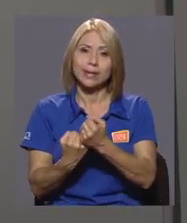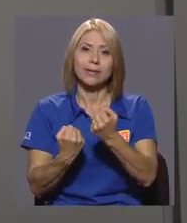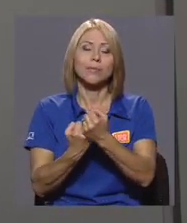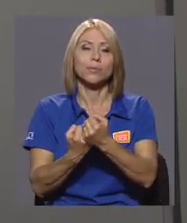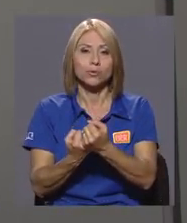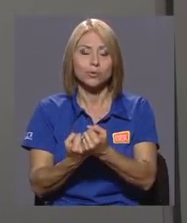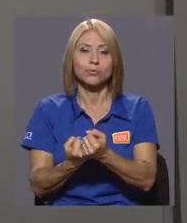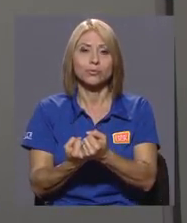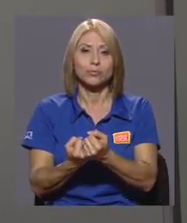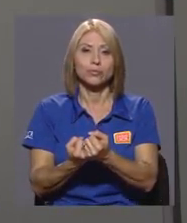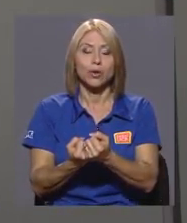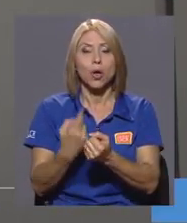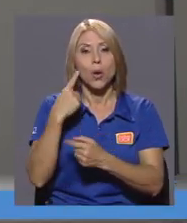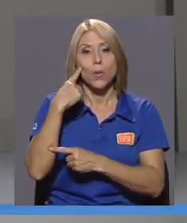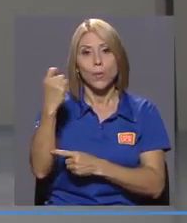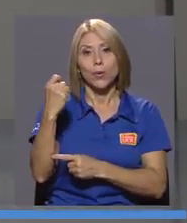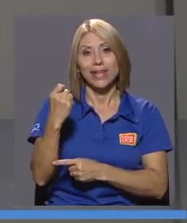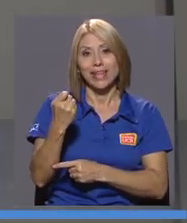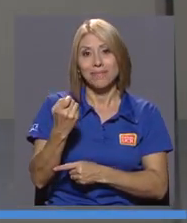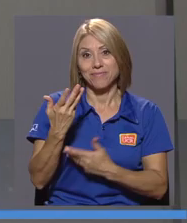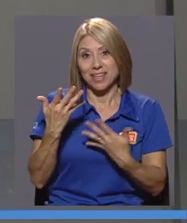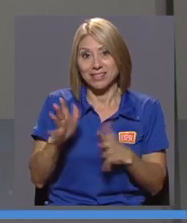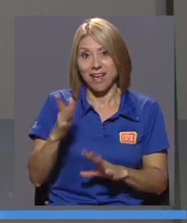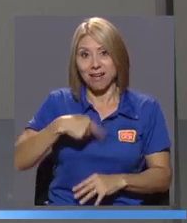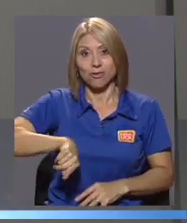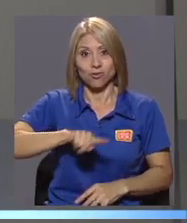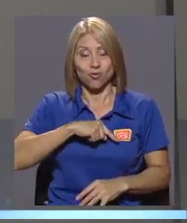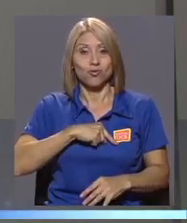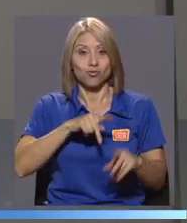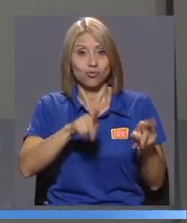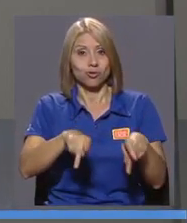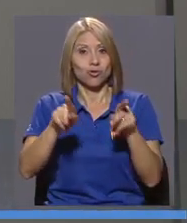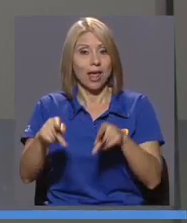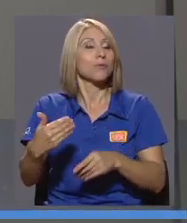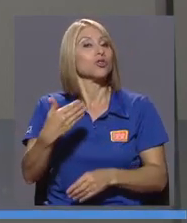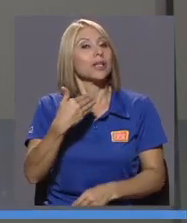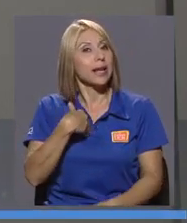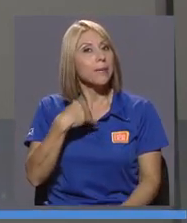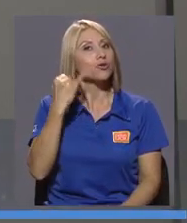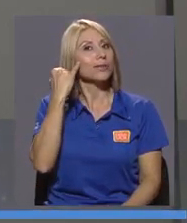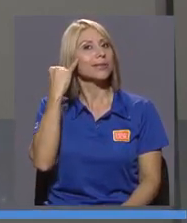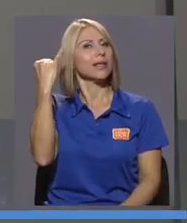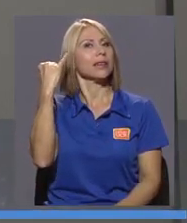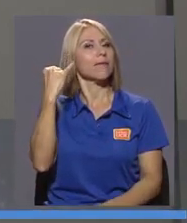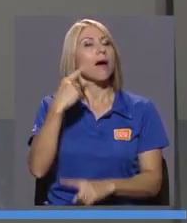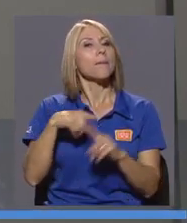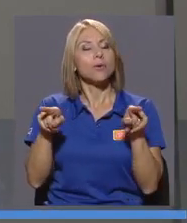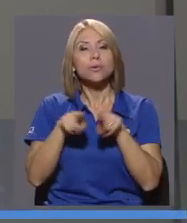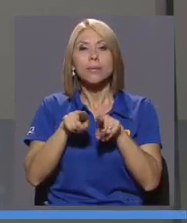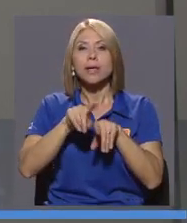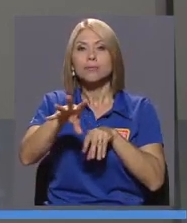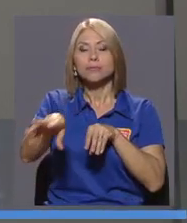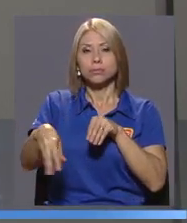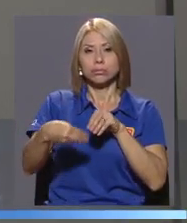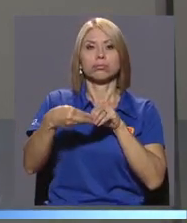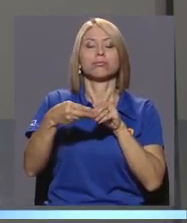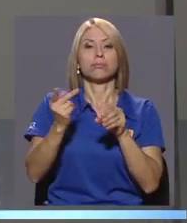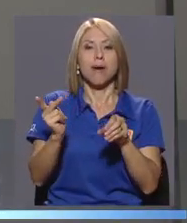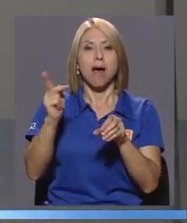entonces sumar a la iniciativa que ya tenemos los ciudadanos, de sumar la